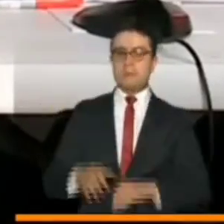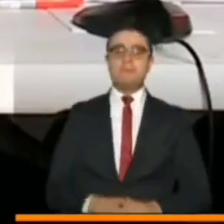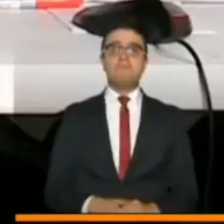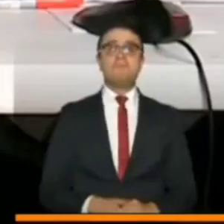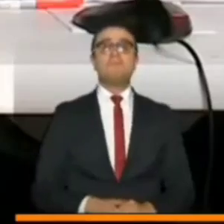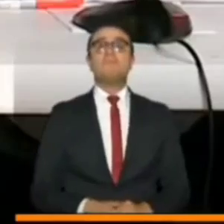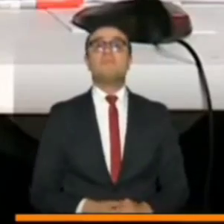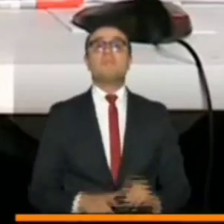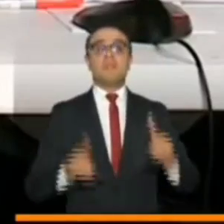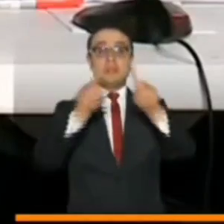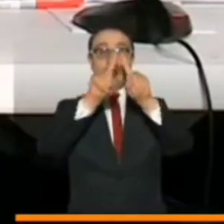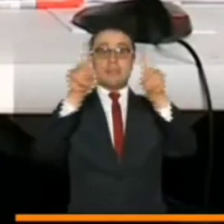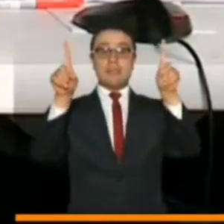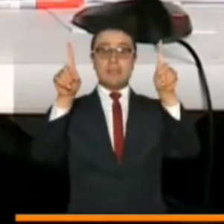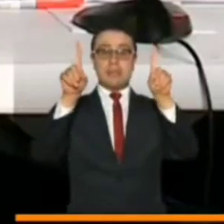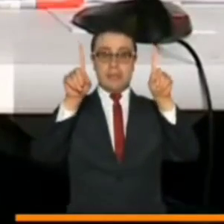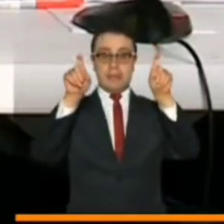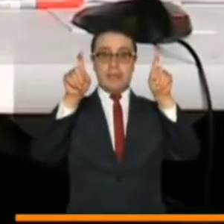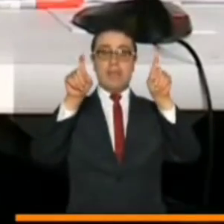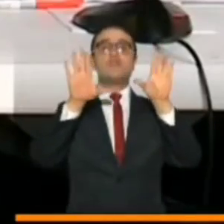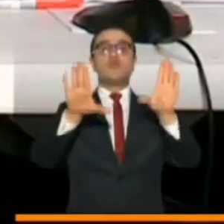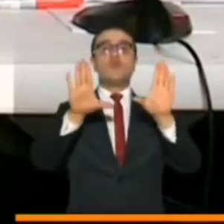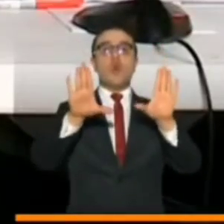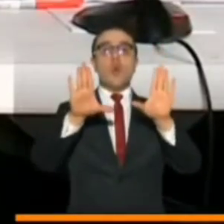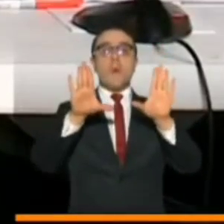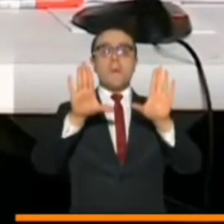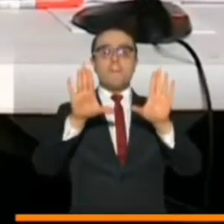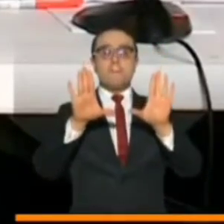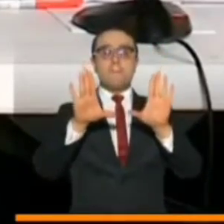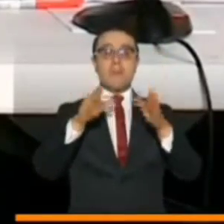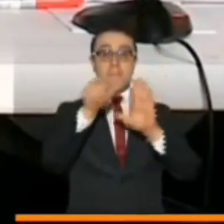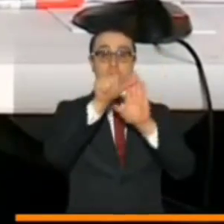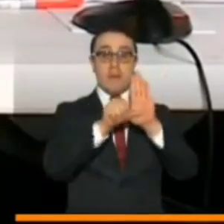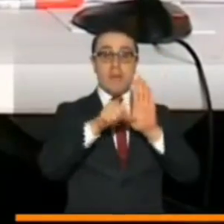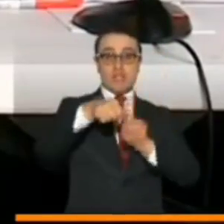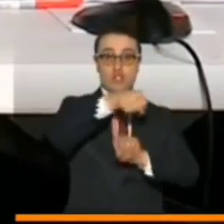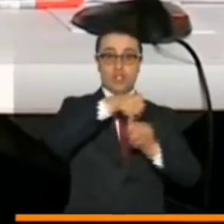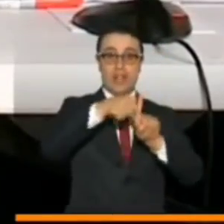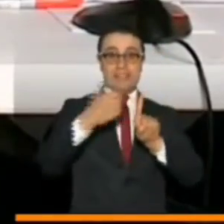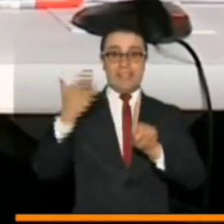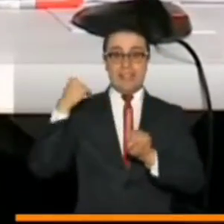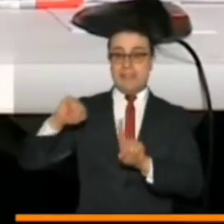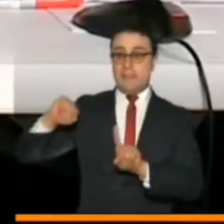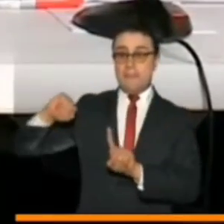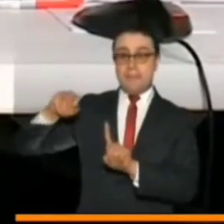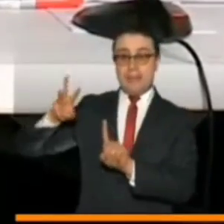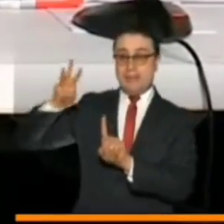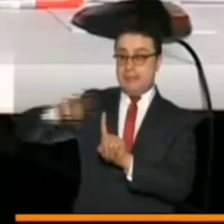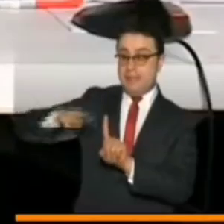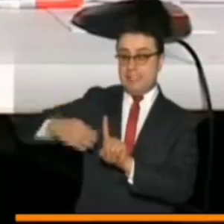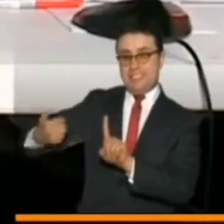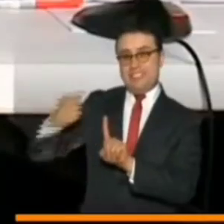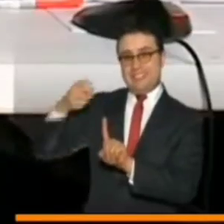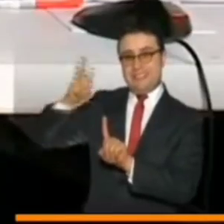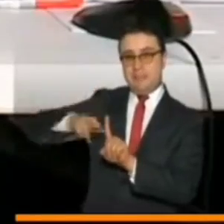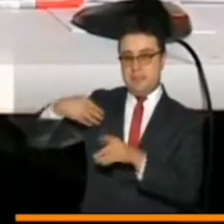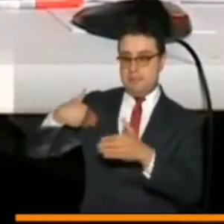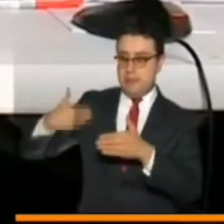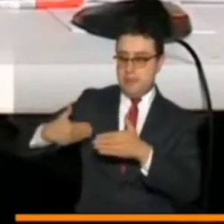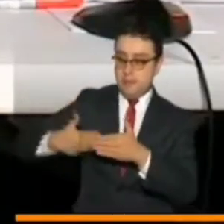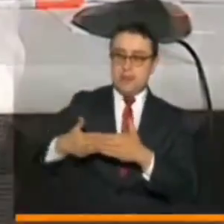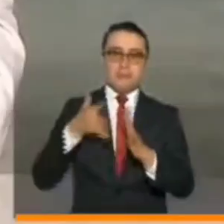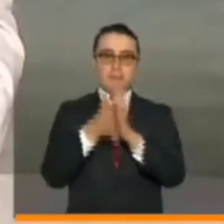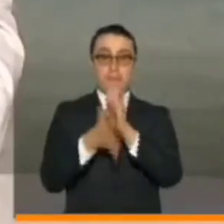programas sociales del mes de enero y lo que esperamos en el primer trimestre, pero con dos mensajes que hay que enviarle al pueblo colombiano.